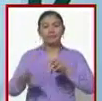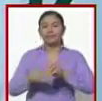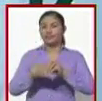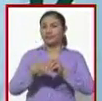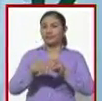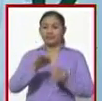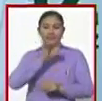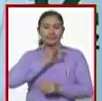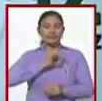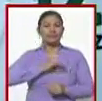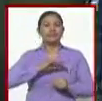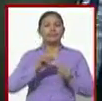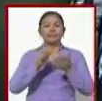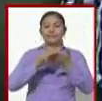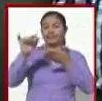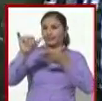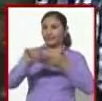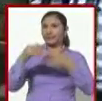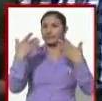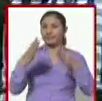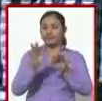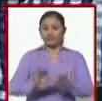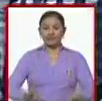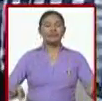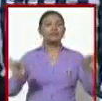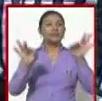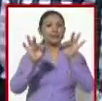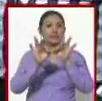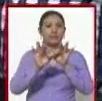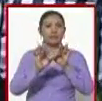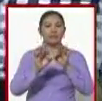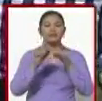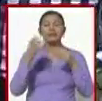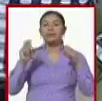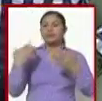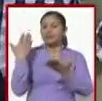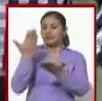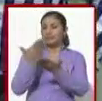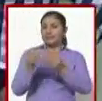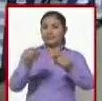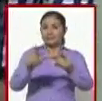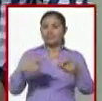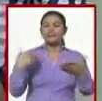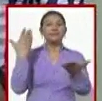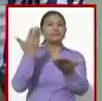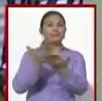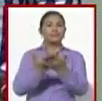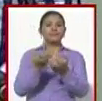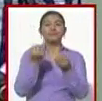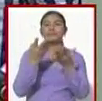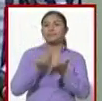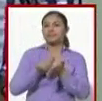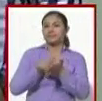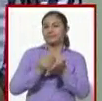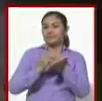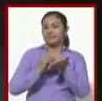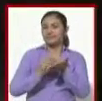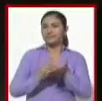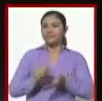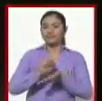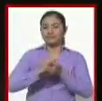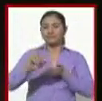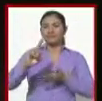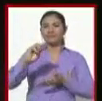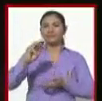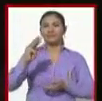los beneficiarios de los proyectos. Es importante que los proyectos tienen que llegar a los municipios. Nos adeuda mucho. En el caso de San Ramón, desde el